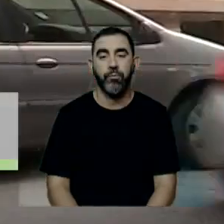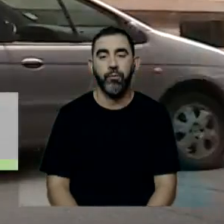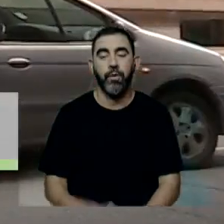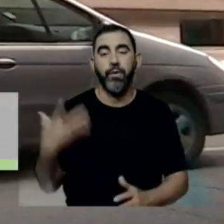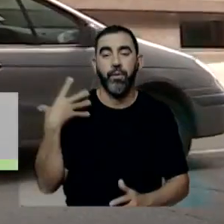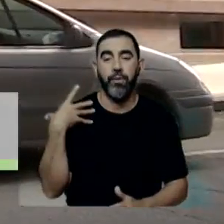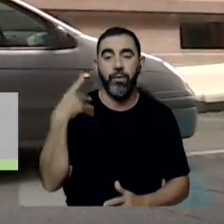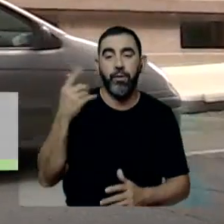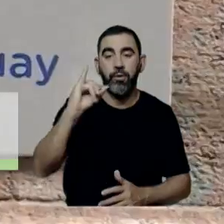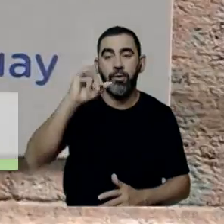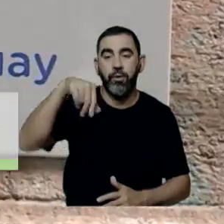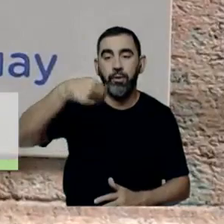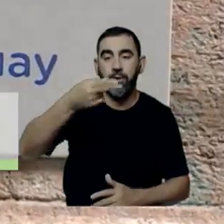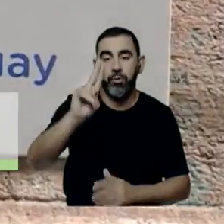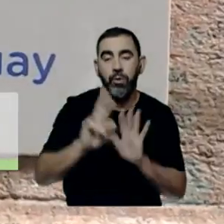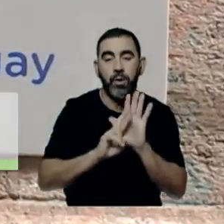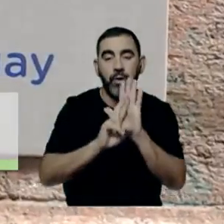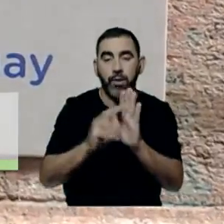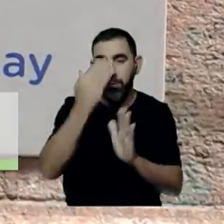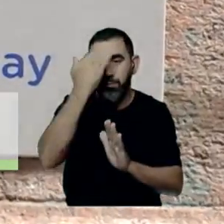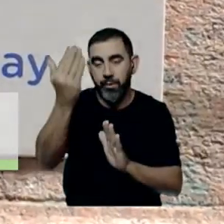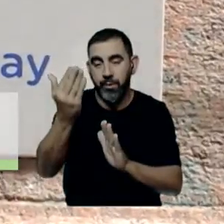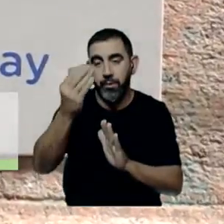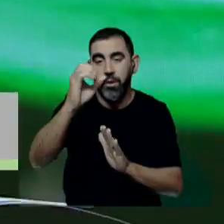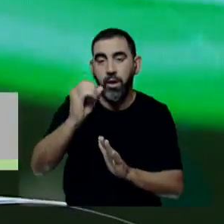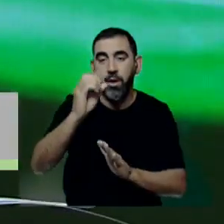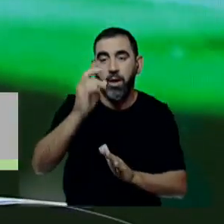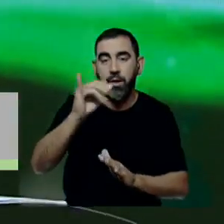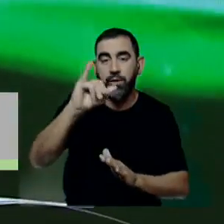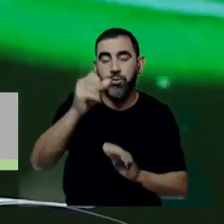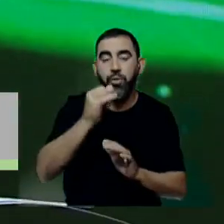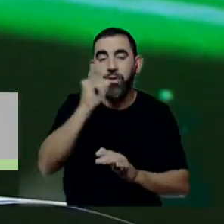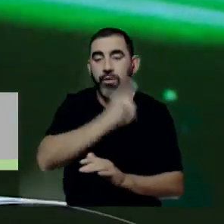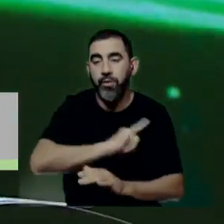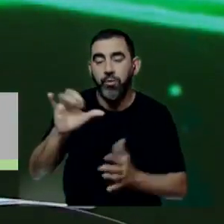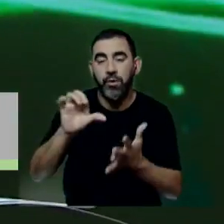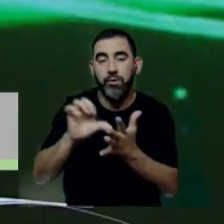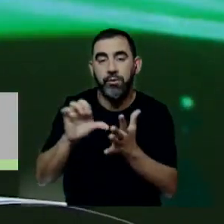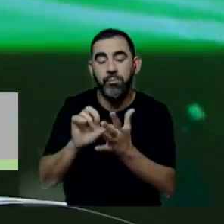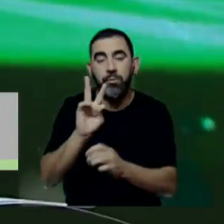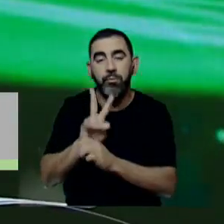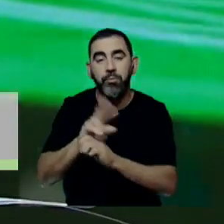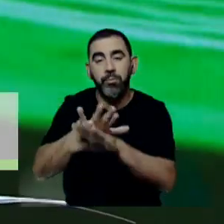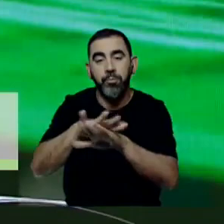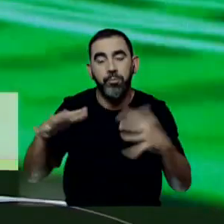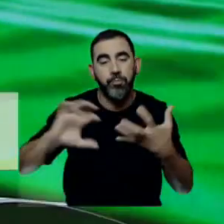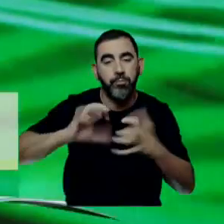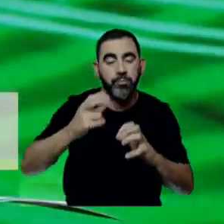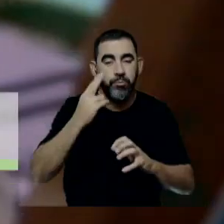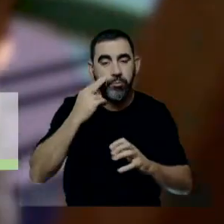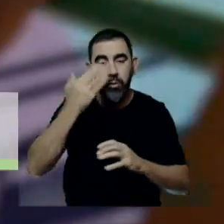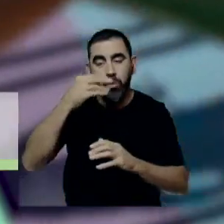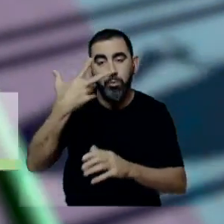La directora de INAWU en representación del Frente Amplio, Natalia Argencio, denunció que el sistema de protección de menores está en crisis y en los